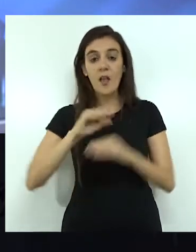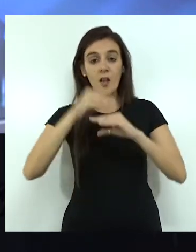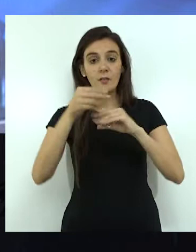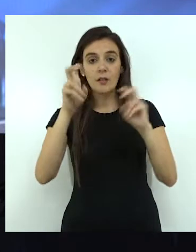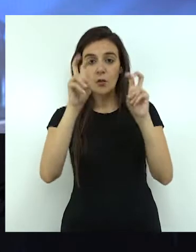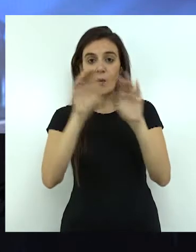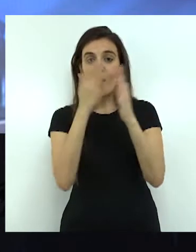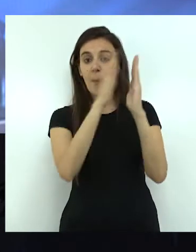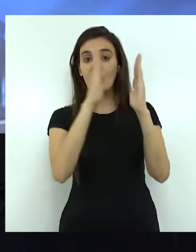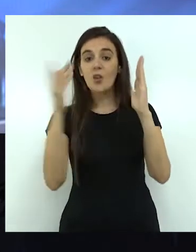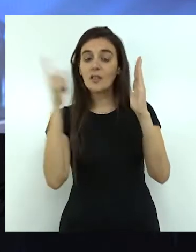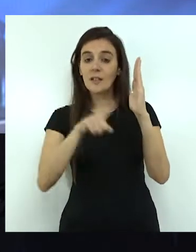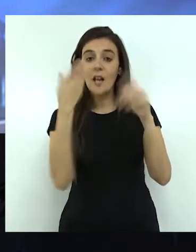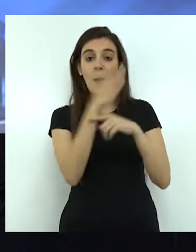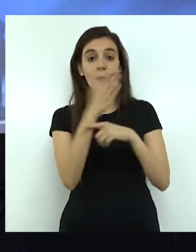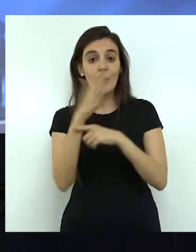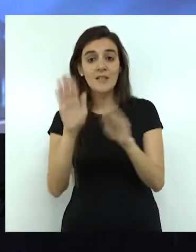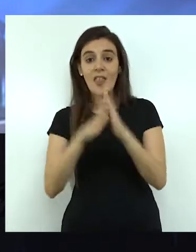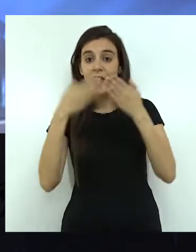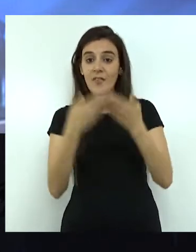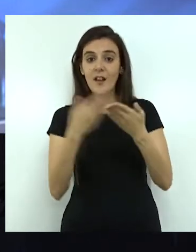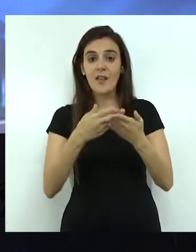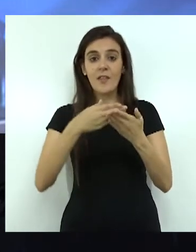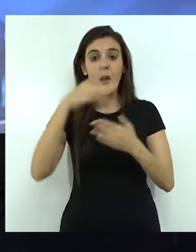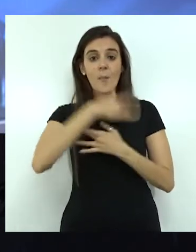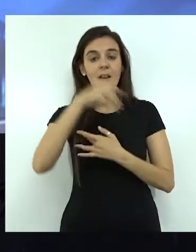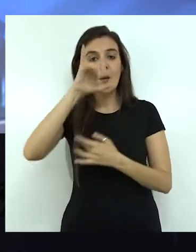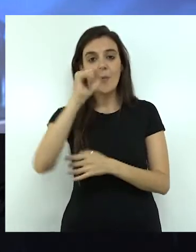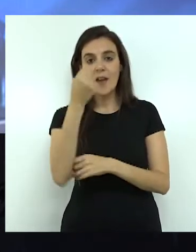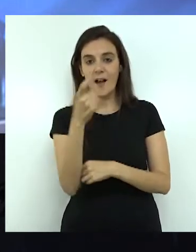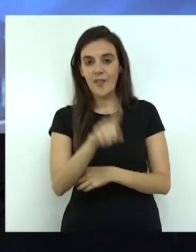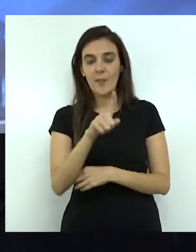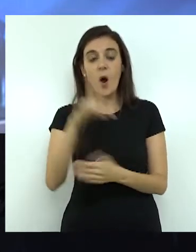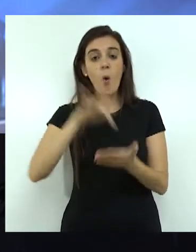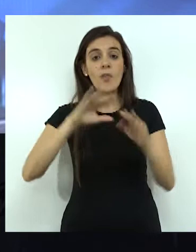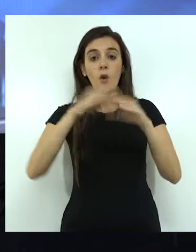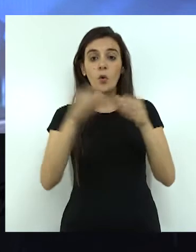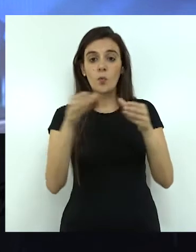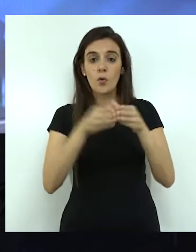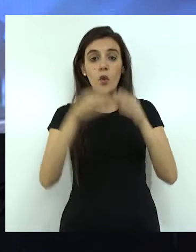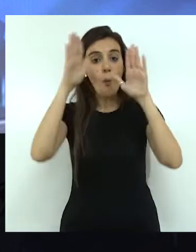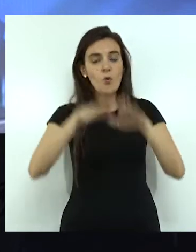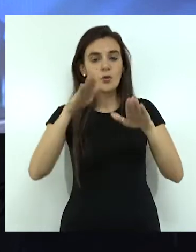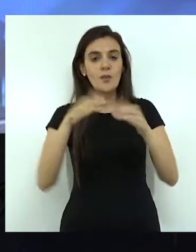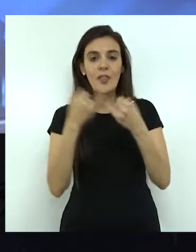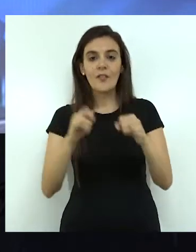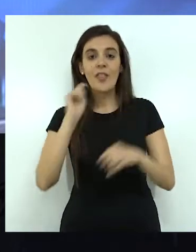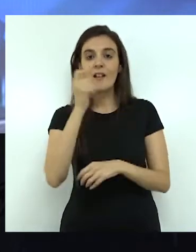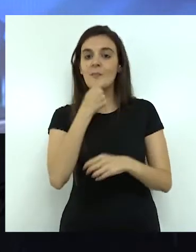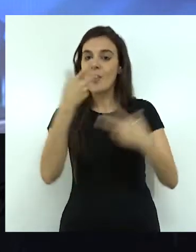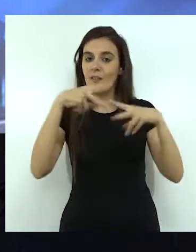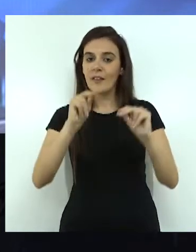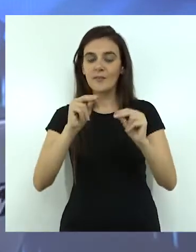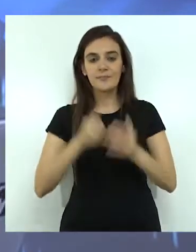con la nueva biblioteca y la presentación del libro de maría miaja un día en que la comunidad musulmana ceutí y celebraba el final del mes sagrado